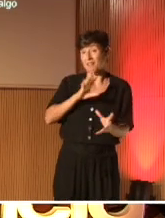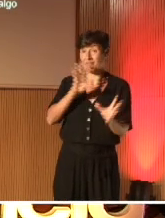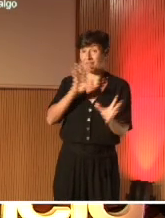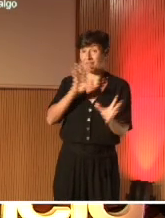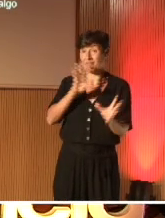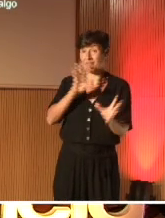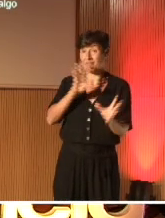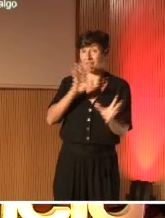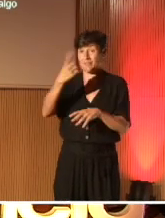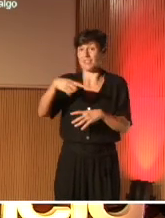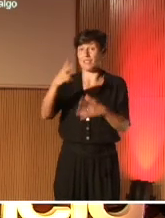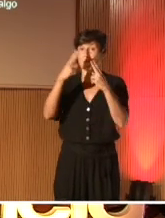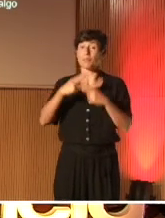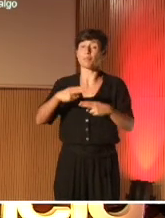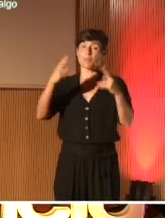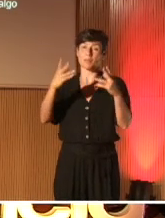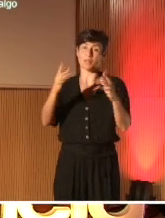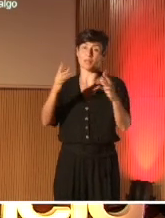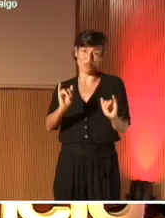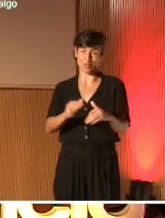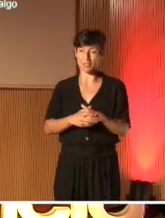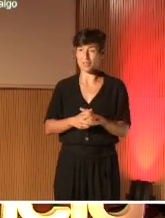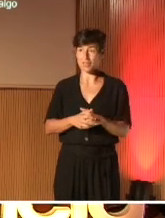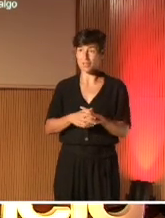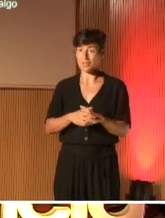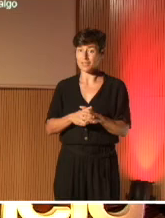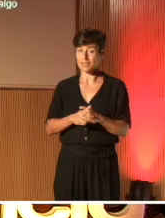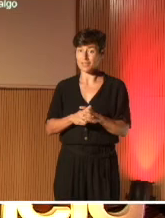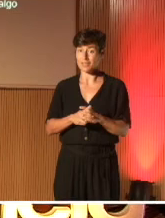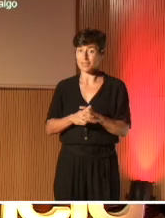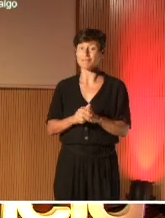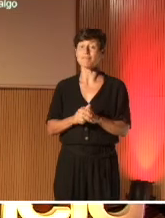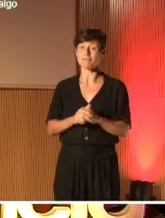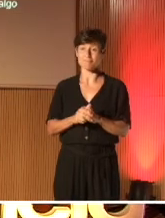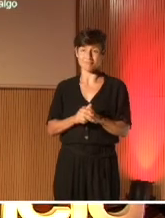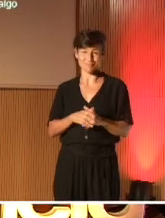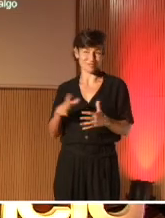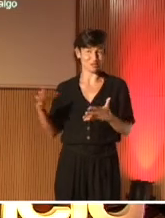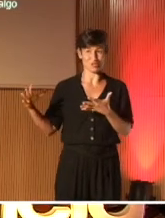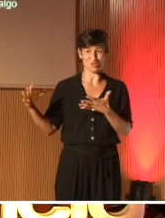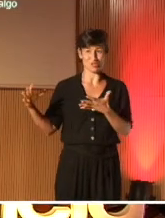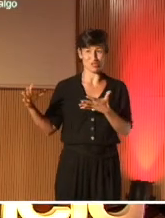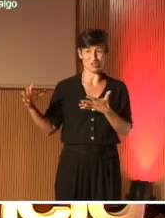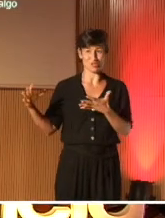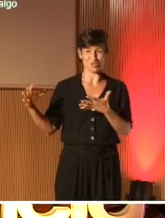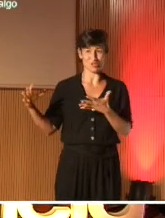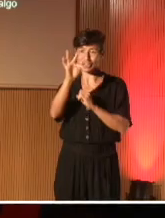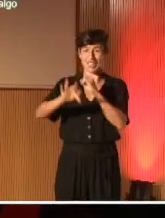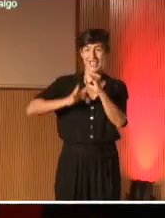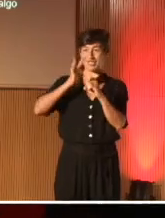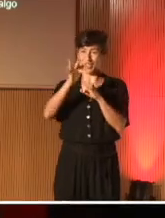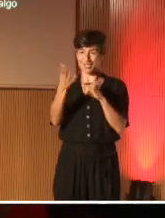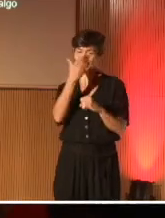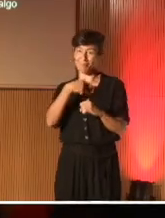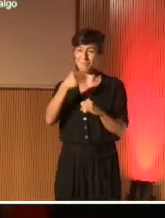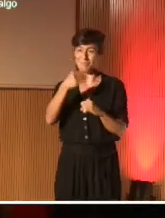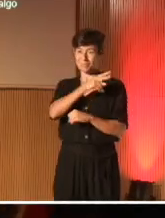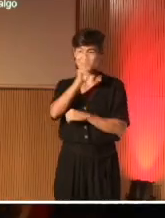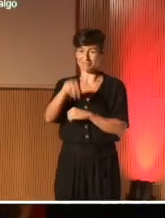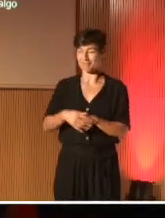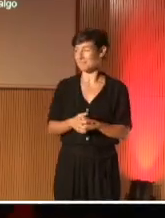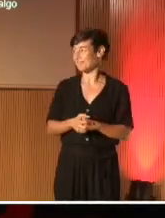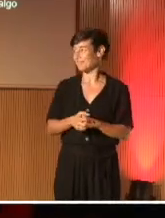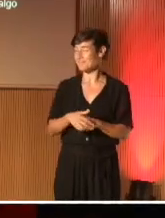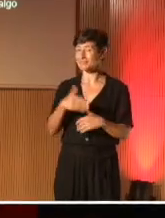público catchings albir fue todos los cationes son bonitos dicho esto